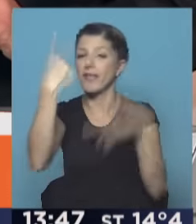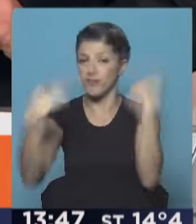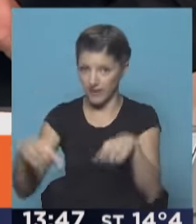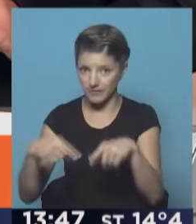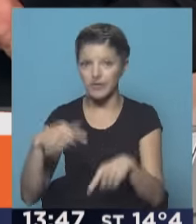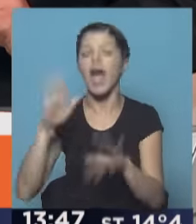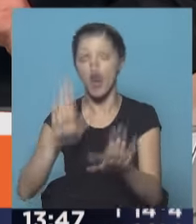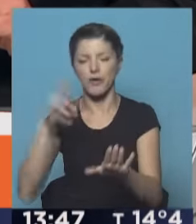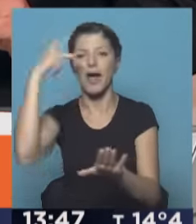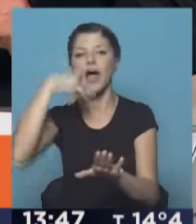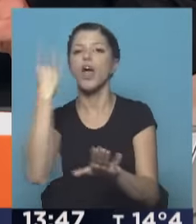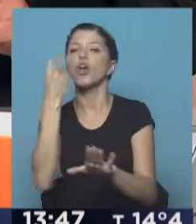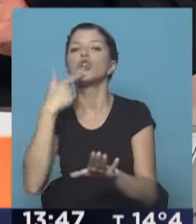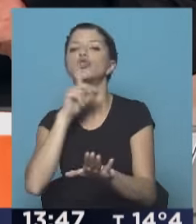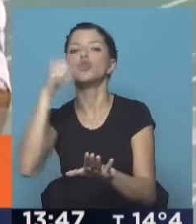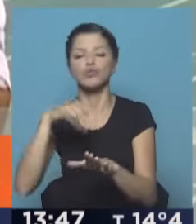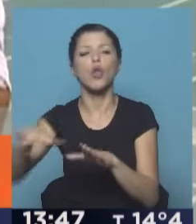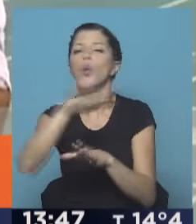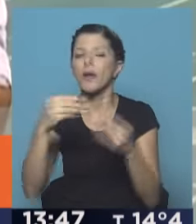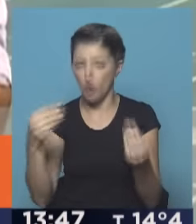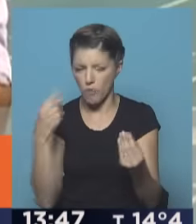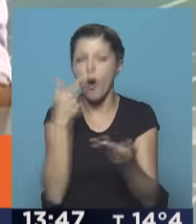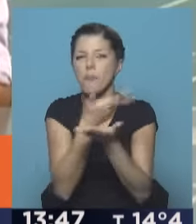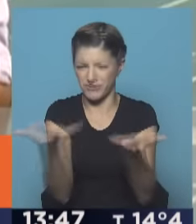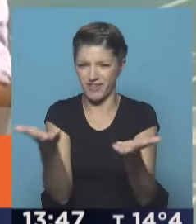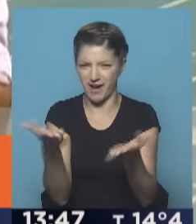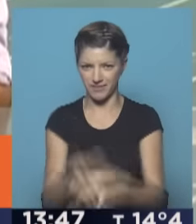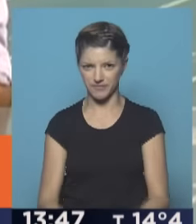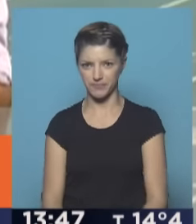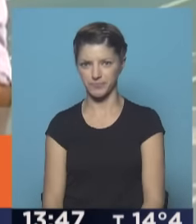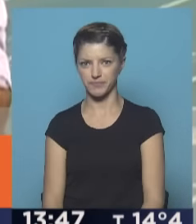Houston, ¿cómo es? Para los que no conocen, mostranos.